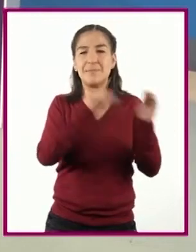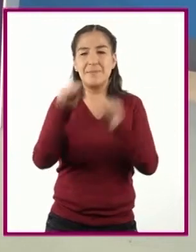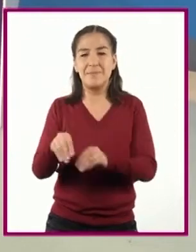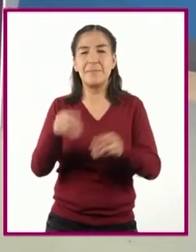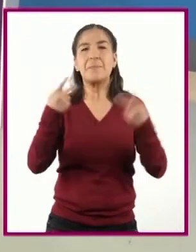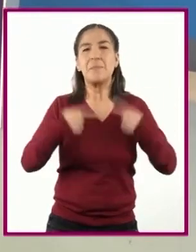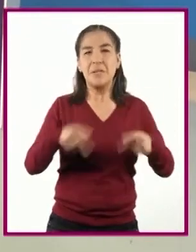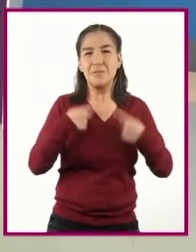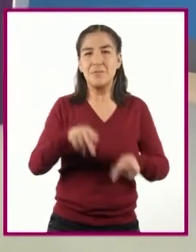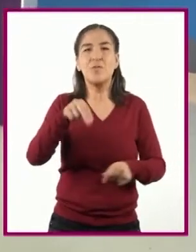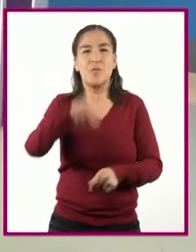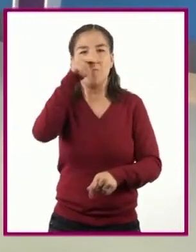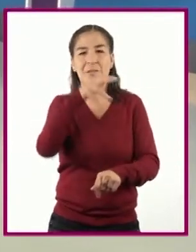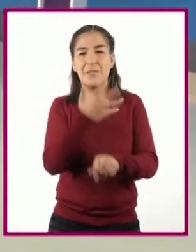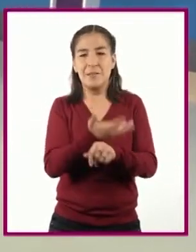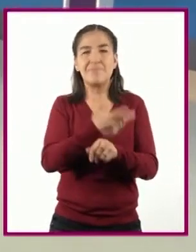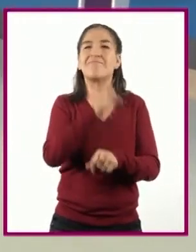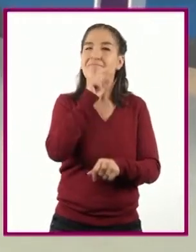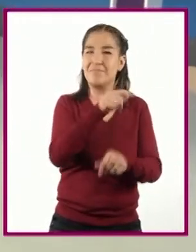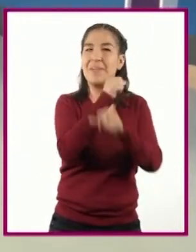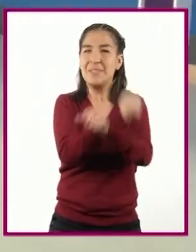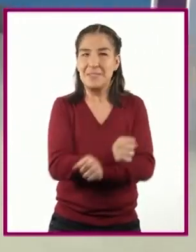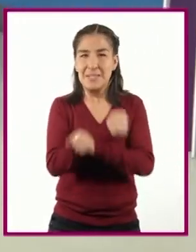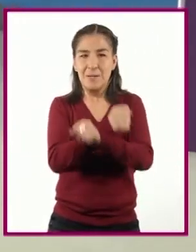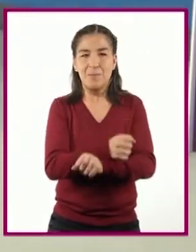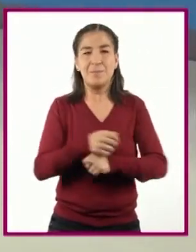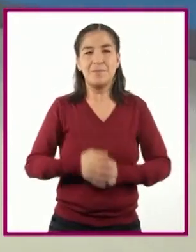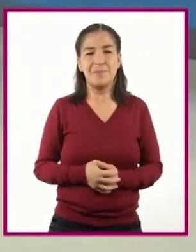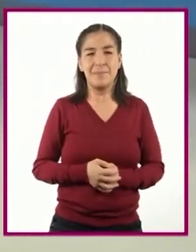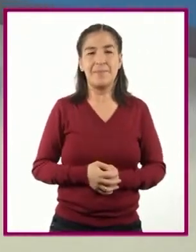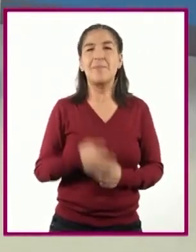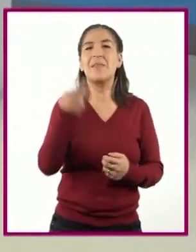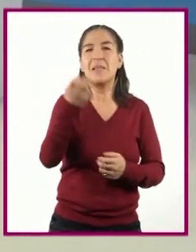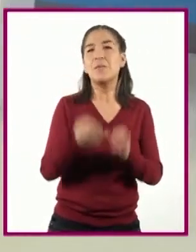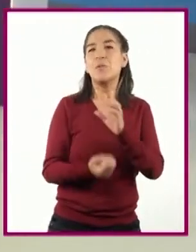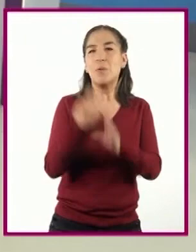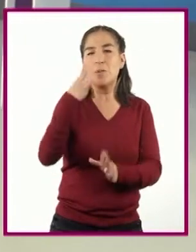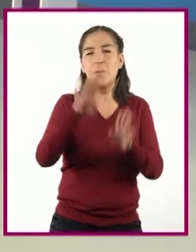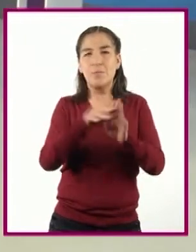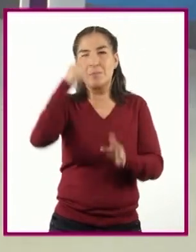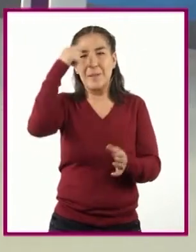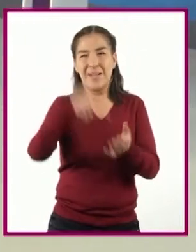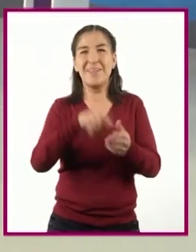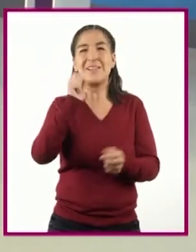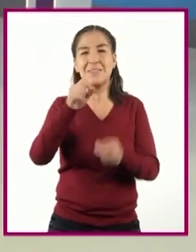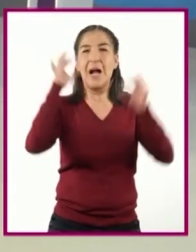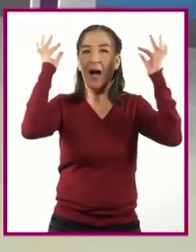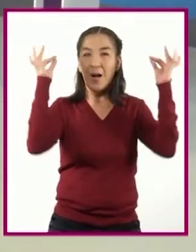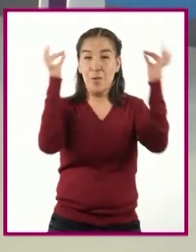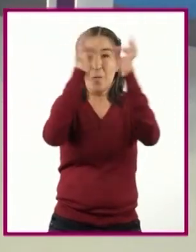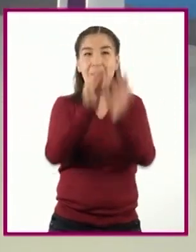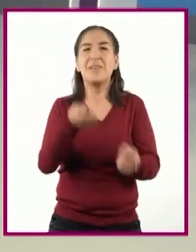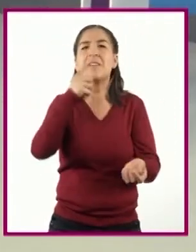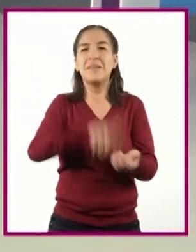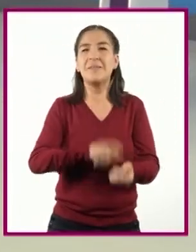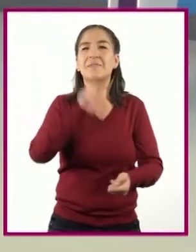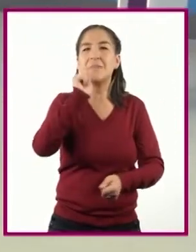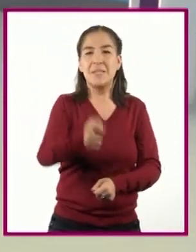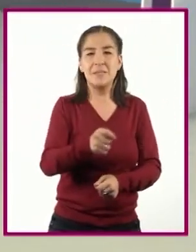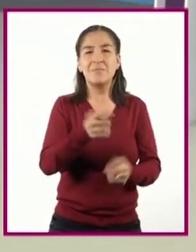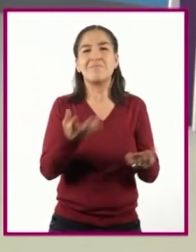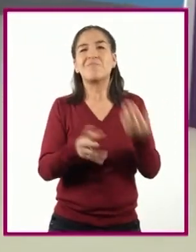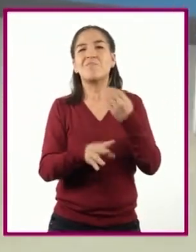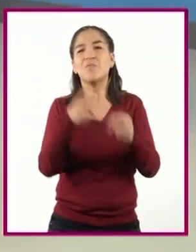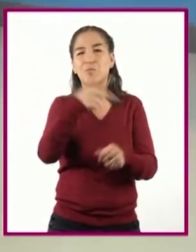más norteamericanos y esclavos. Además, la creación de una aduana debido a que estaba por terminar